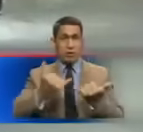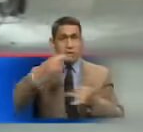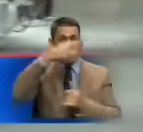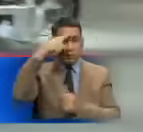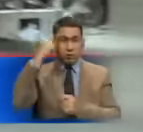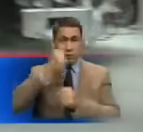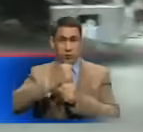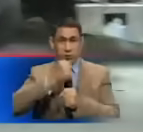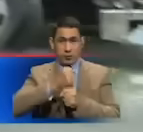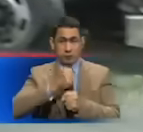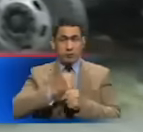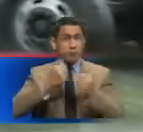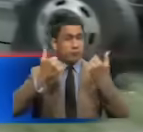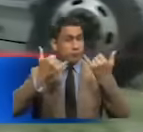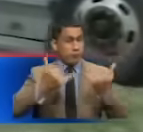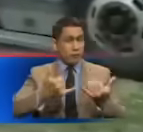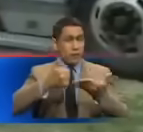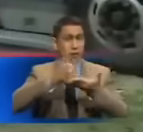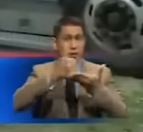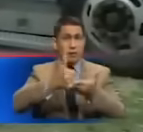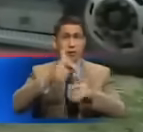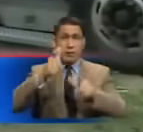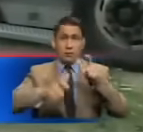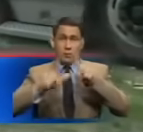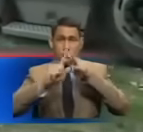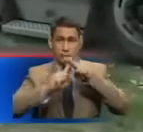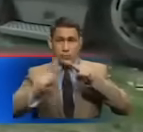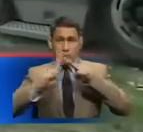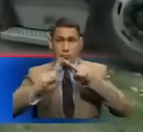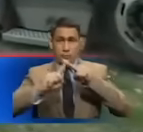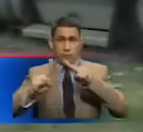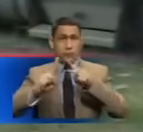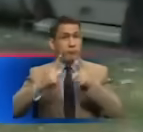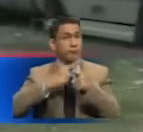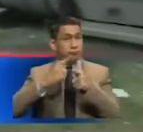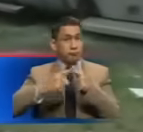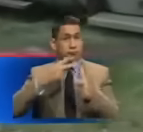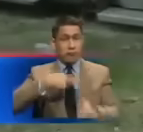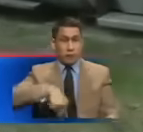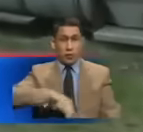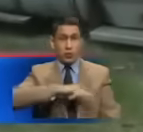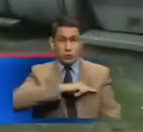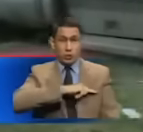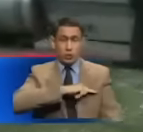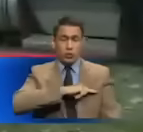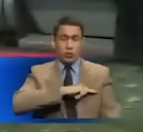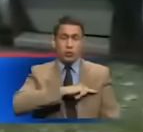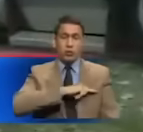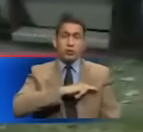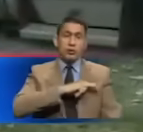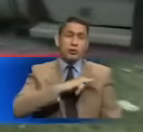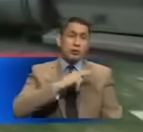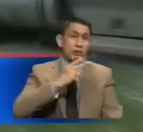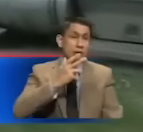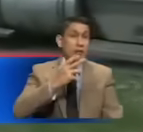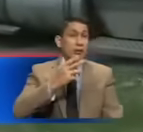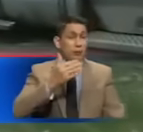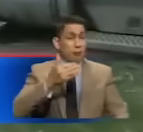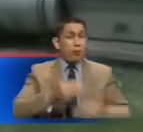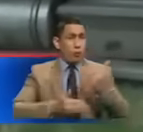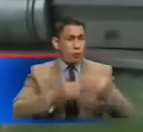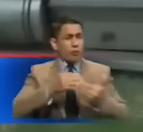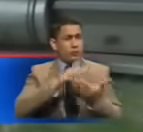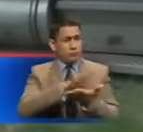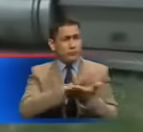también ayudando a todas las personas que fueron evacuadas, y con esto nosotros tratamos de volver a la calma. Sabemos que es un siniestro bien grave